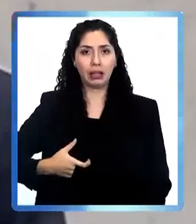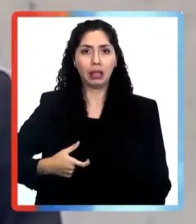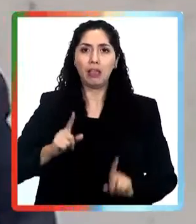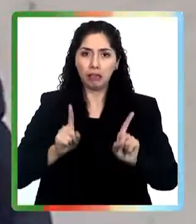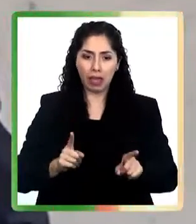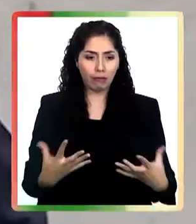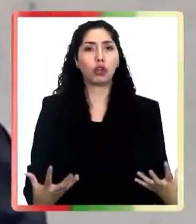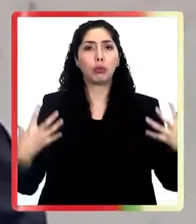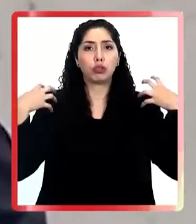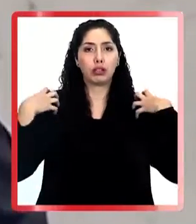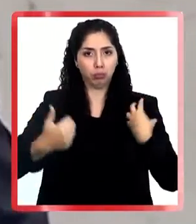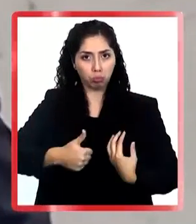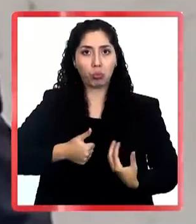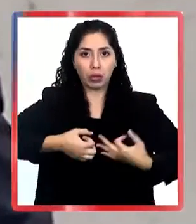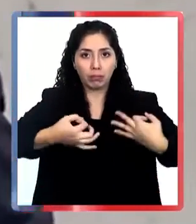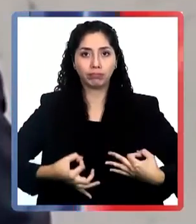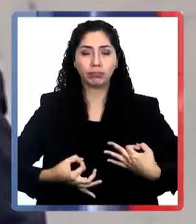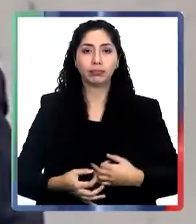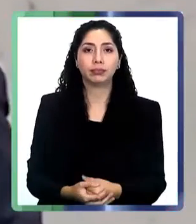deber de hacer valer